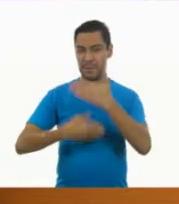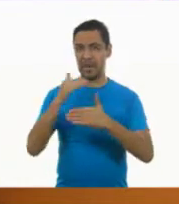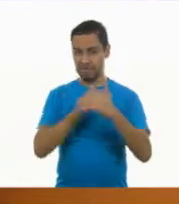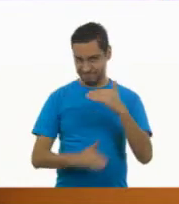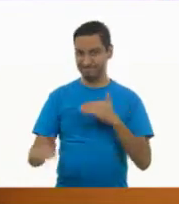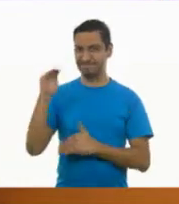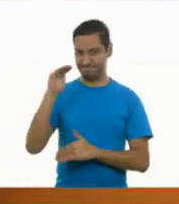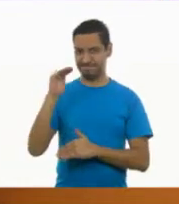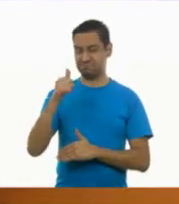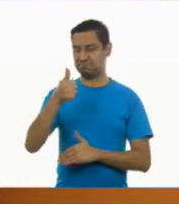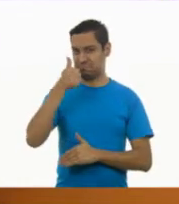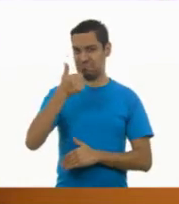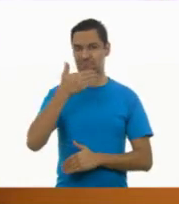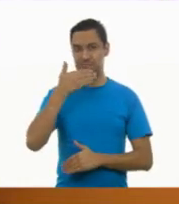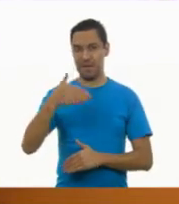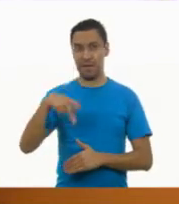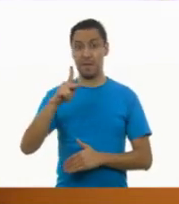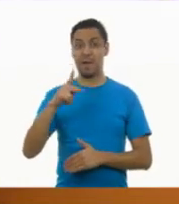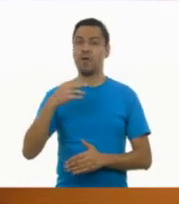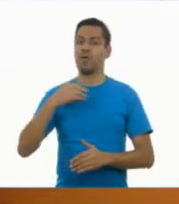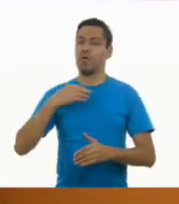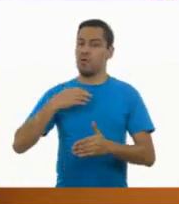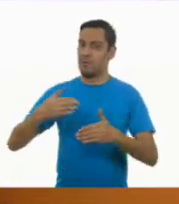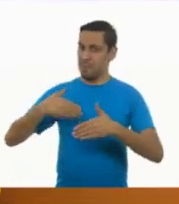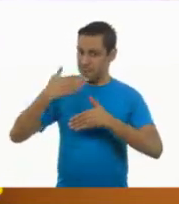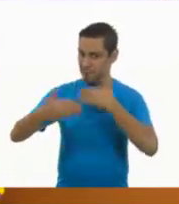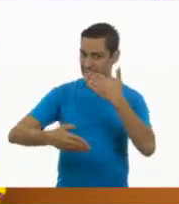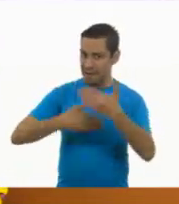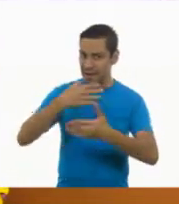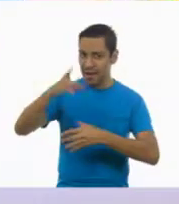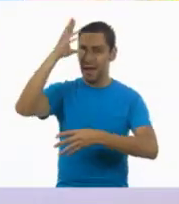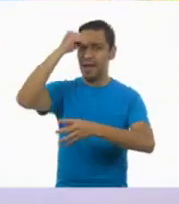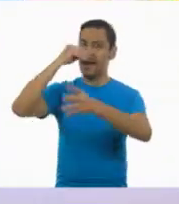nuestros propósitos, todas nos dejan un aprendizaje.